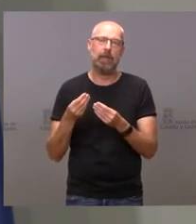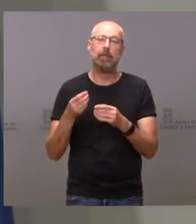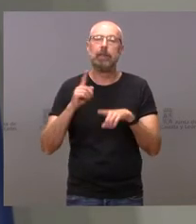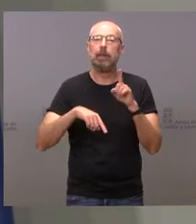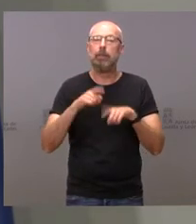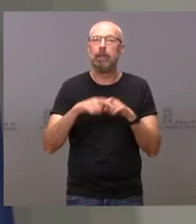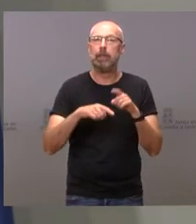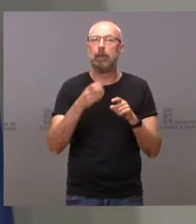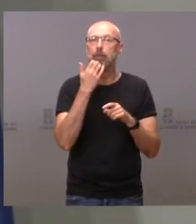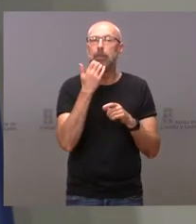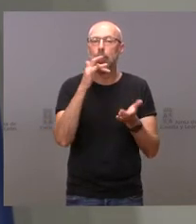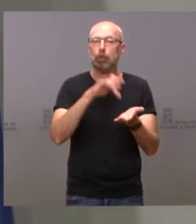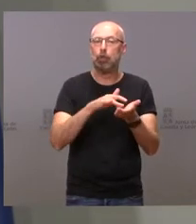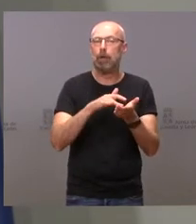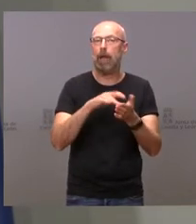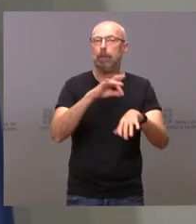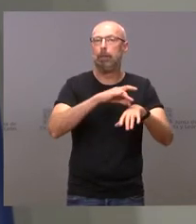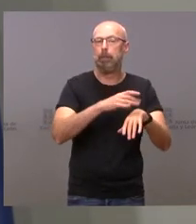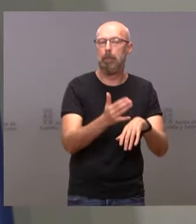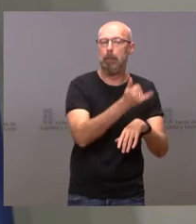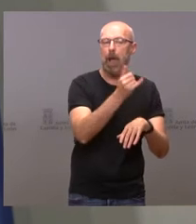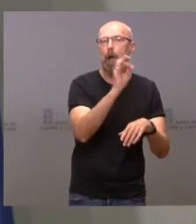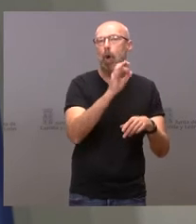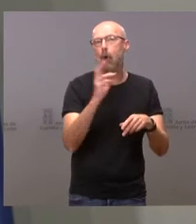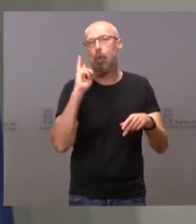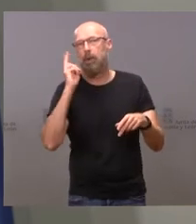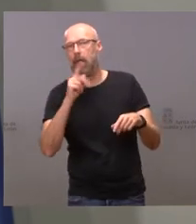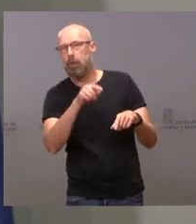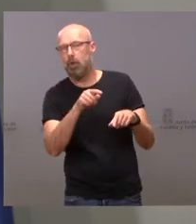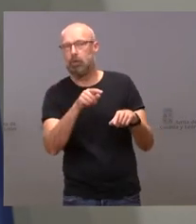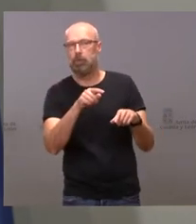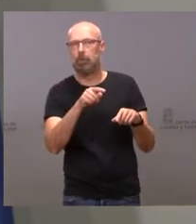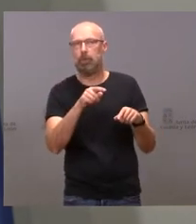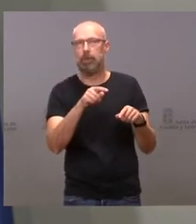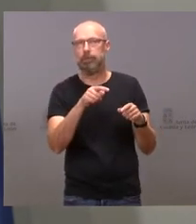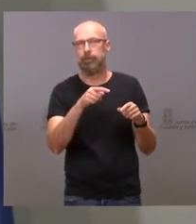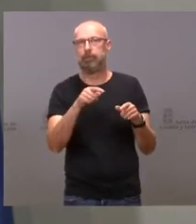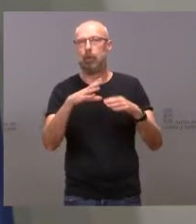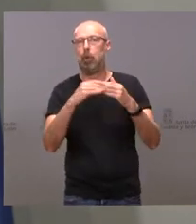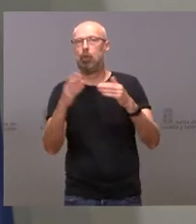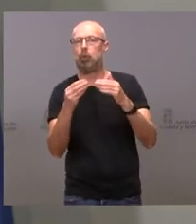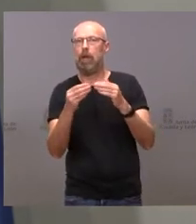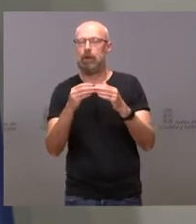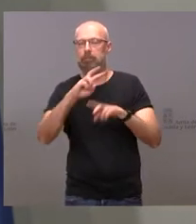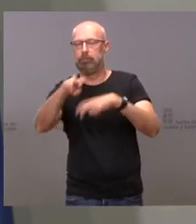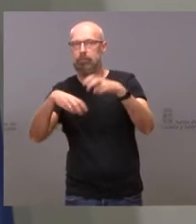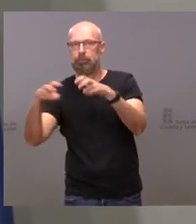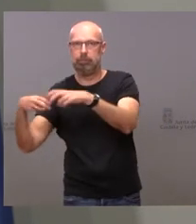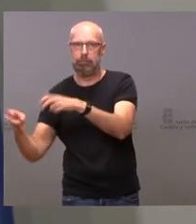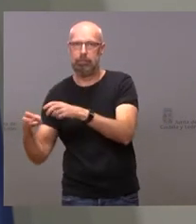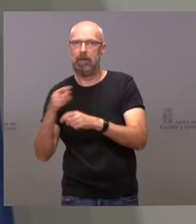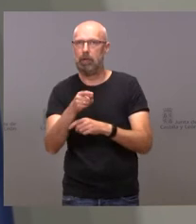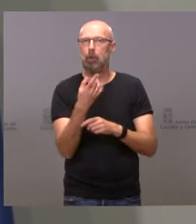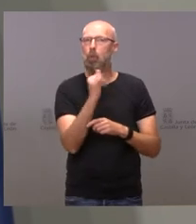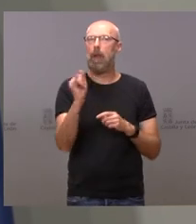produciendo bajas o jubilaciones. No es una medida que se implementa de una sola vez, sino que se va reordenando de manera progresiva